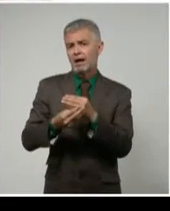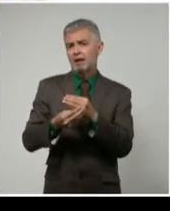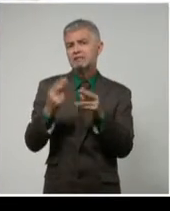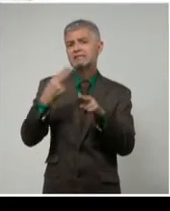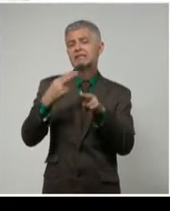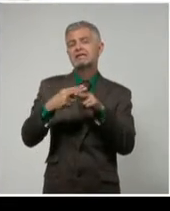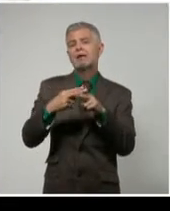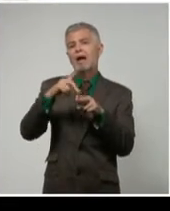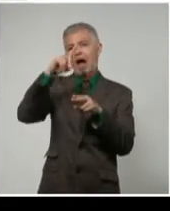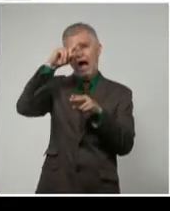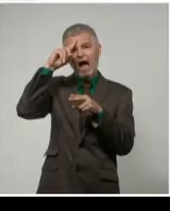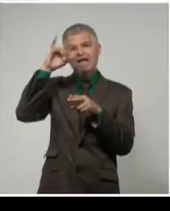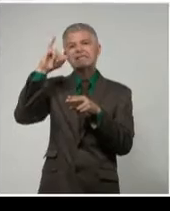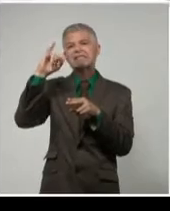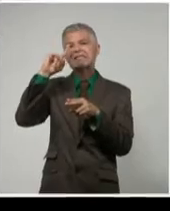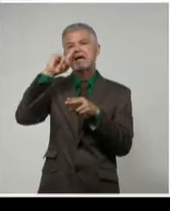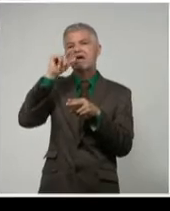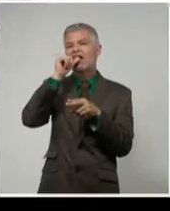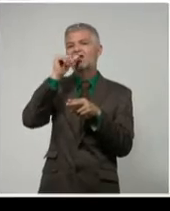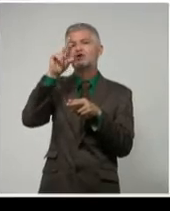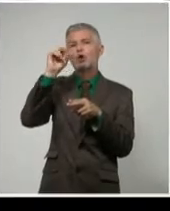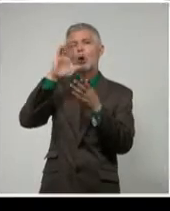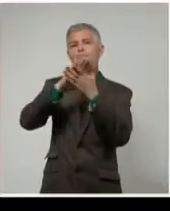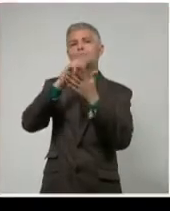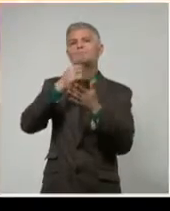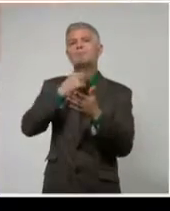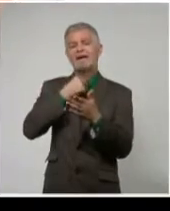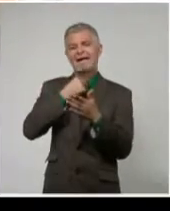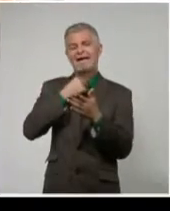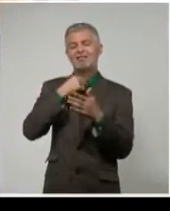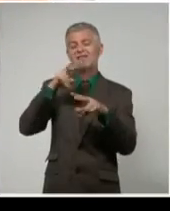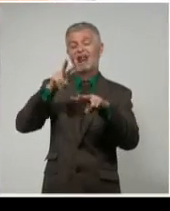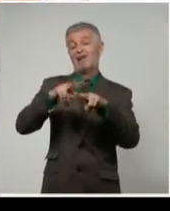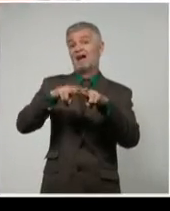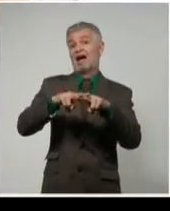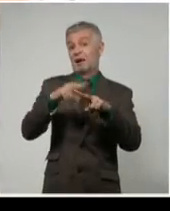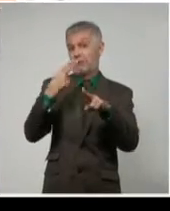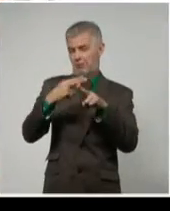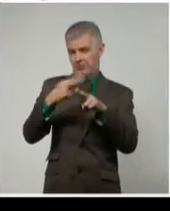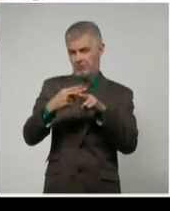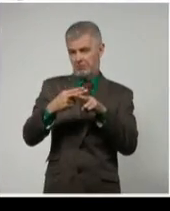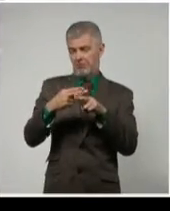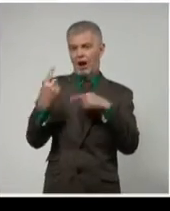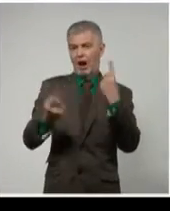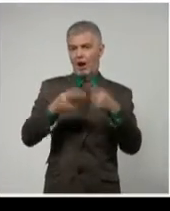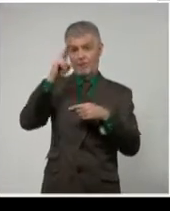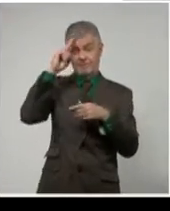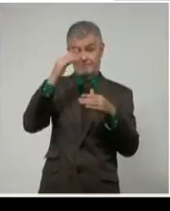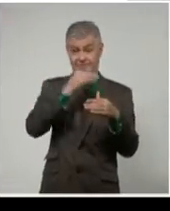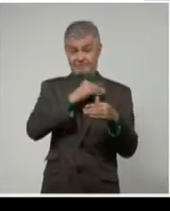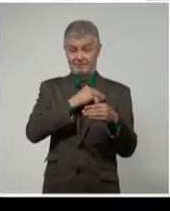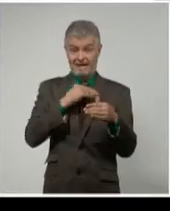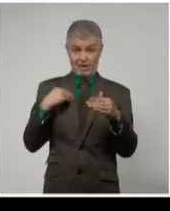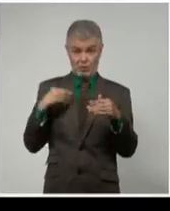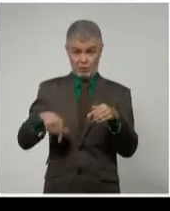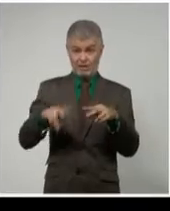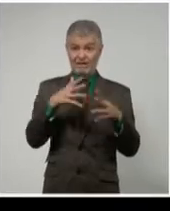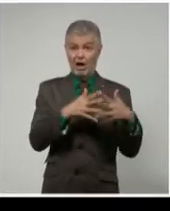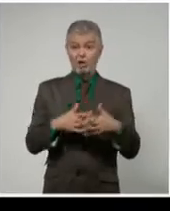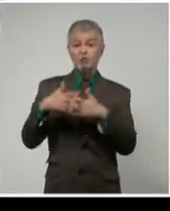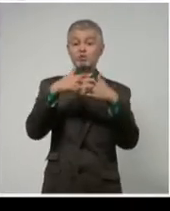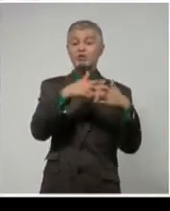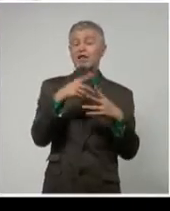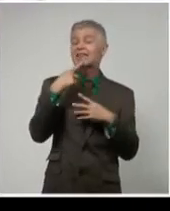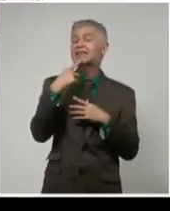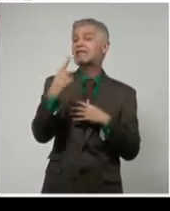Habana. Este término tampoco para nosotros es válido. Algunos de los médicos de los grupos de investigación de Estados Unidos hicieron declaraciones,